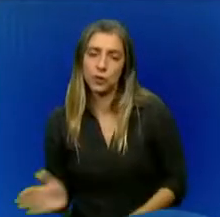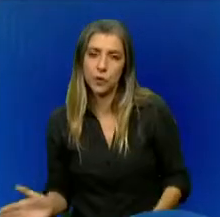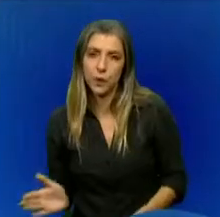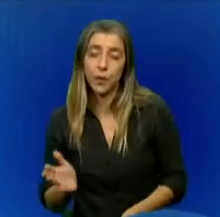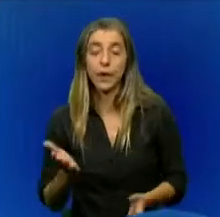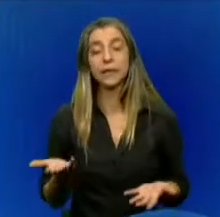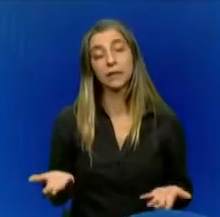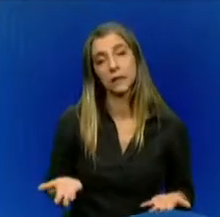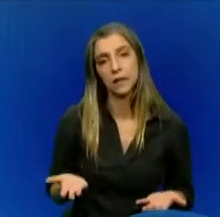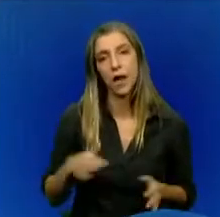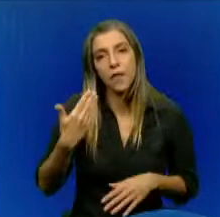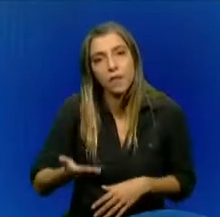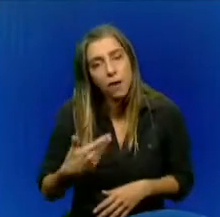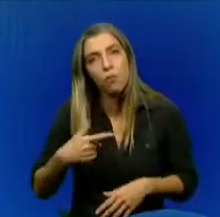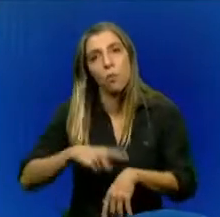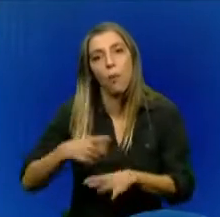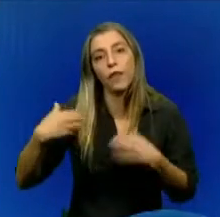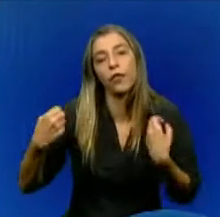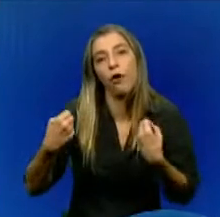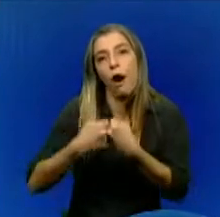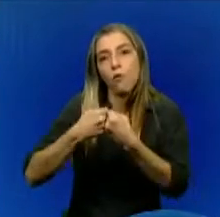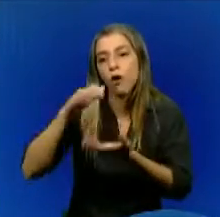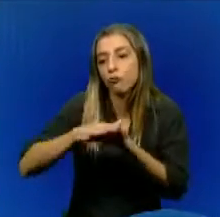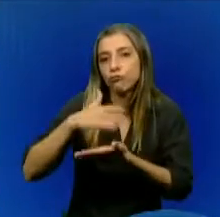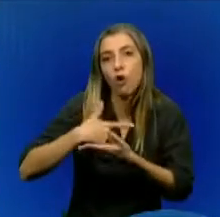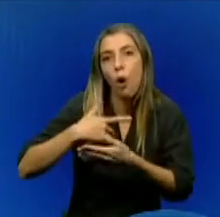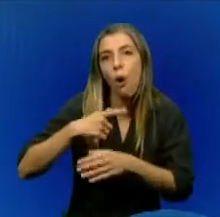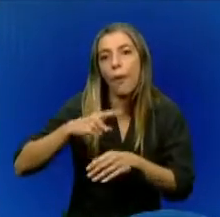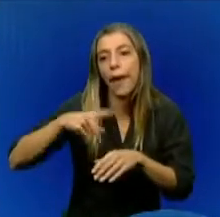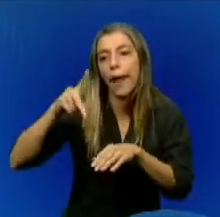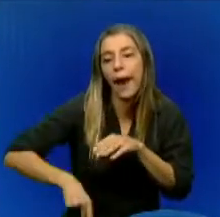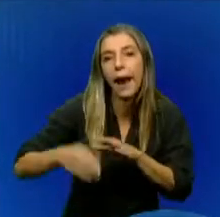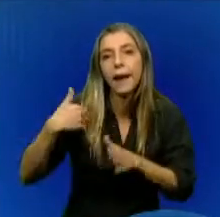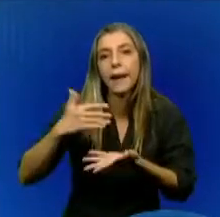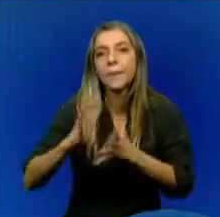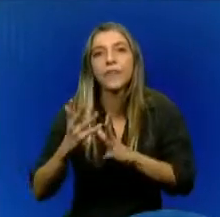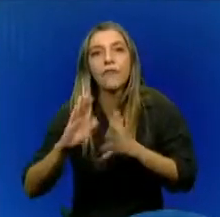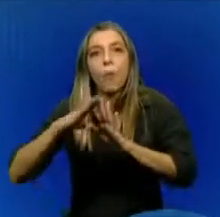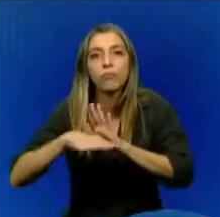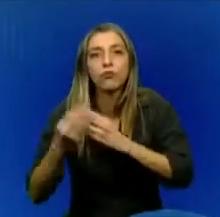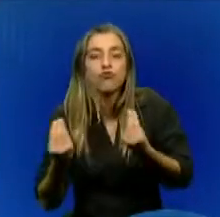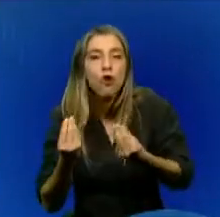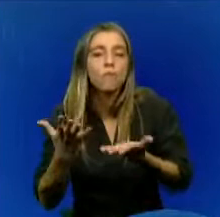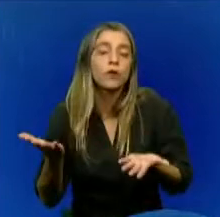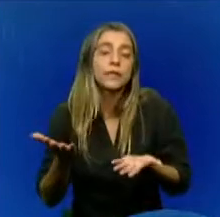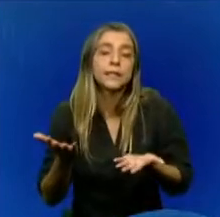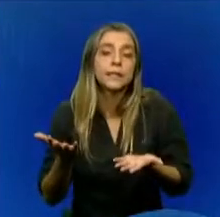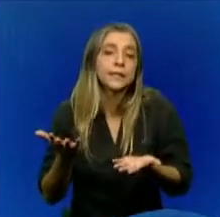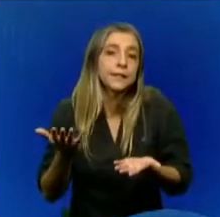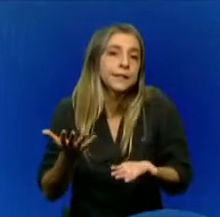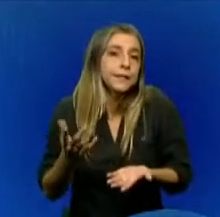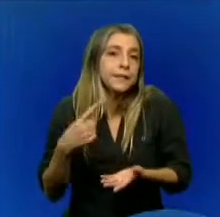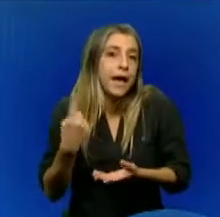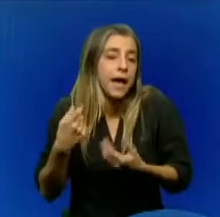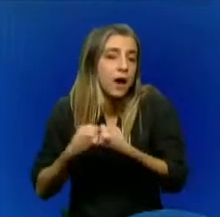en las restricciones. La verdad que nadie le gusta tener restricciones, pero son junto a las vacunas y los testeos la única herramienta que